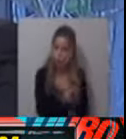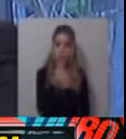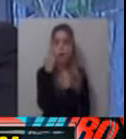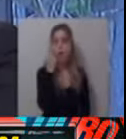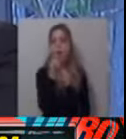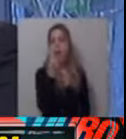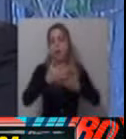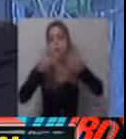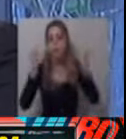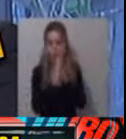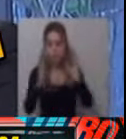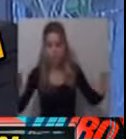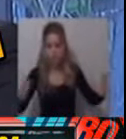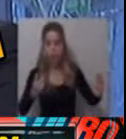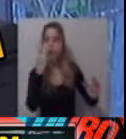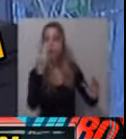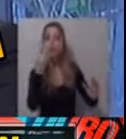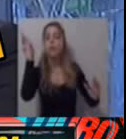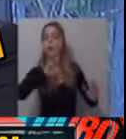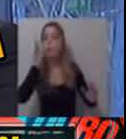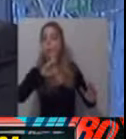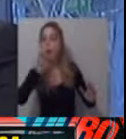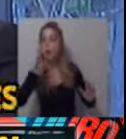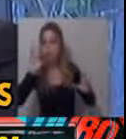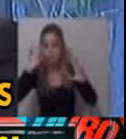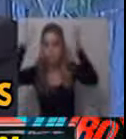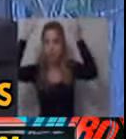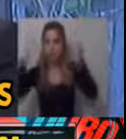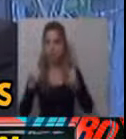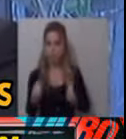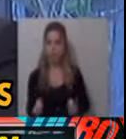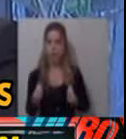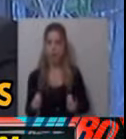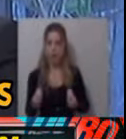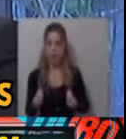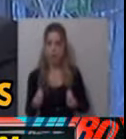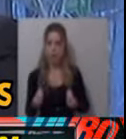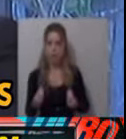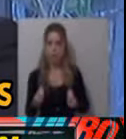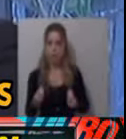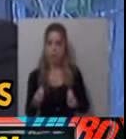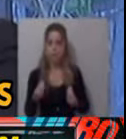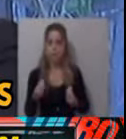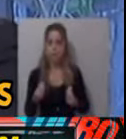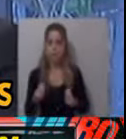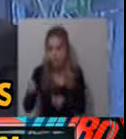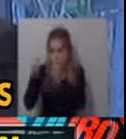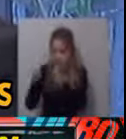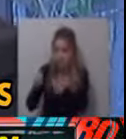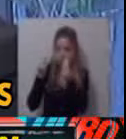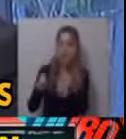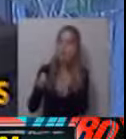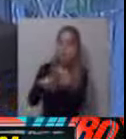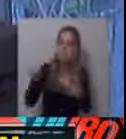todas locas. La pregunta es, ¿qué pasa que la estadística habla ya en un día del 20% de un gráfico de 10 mujeres? Porque